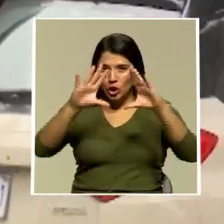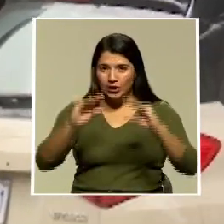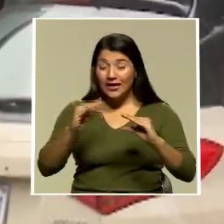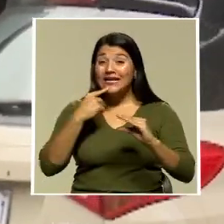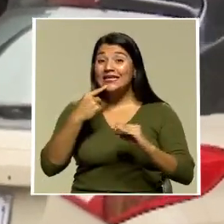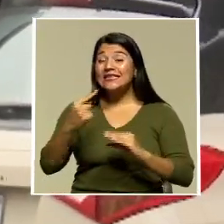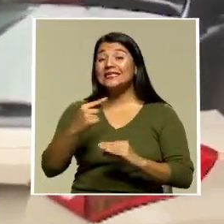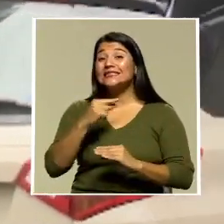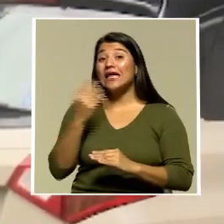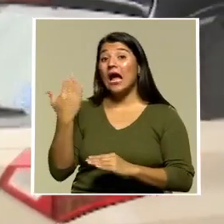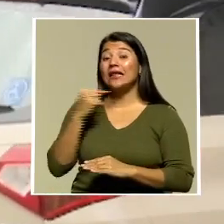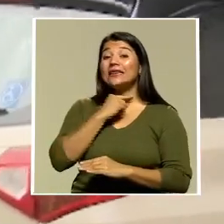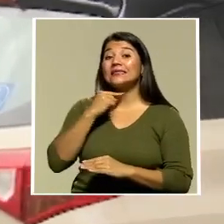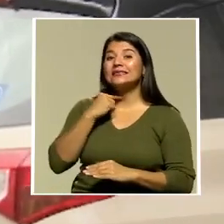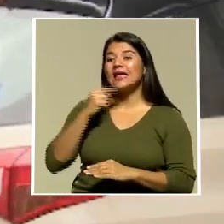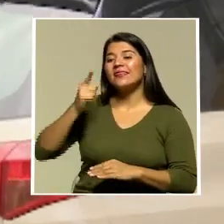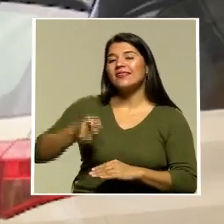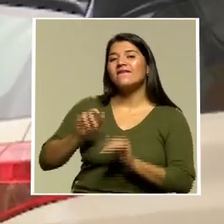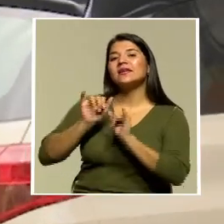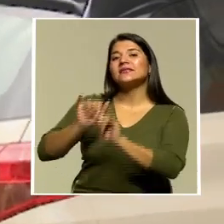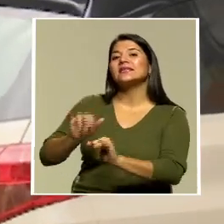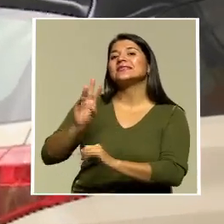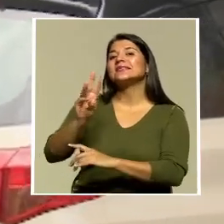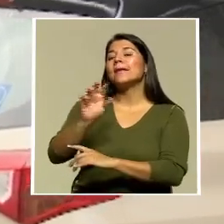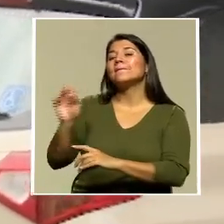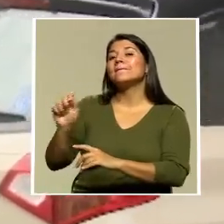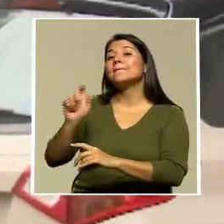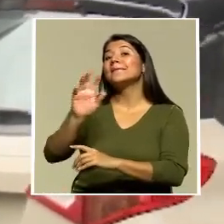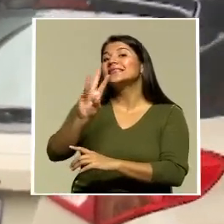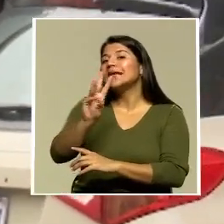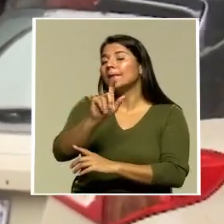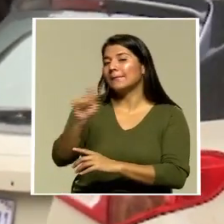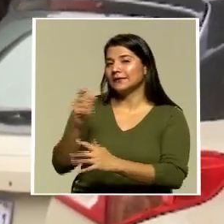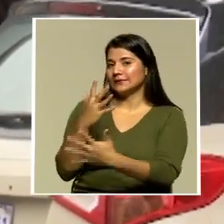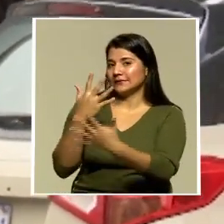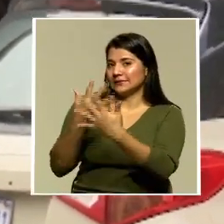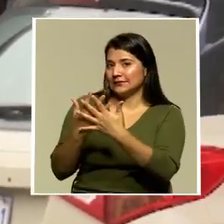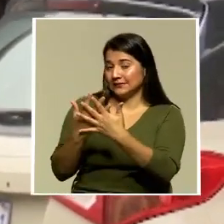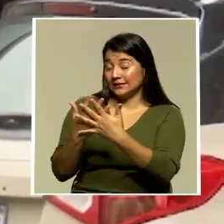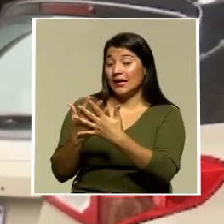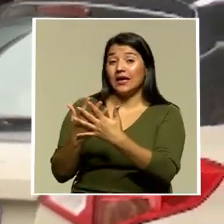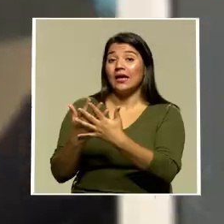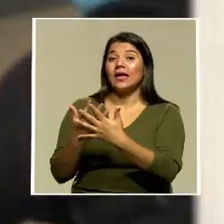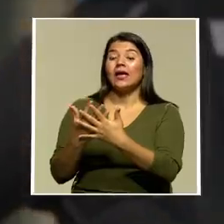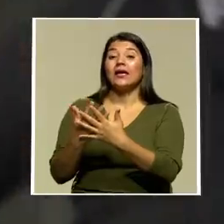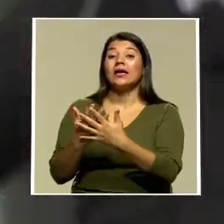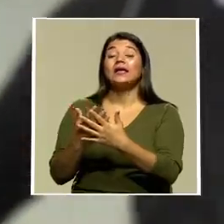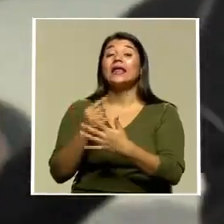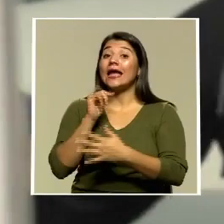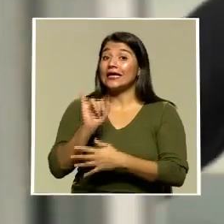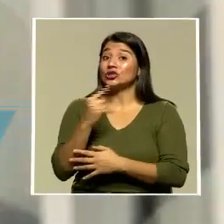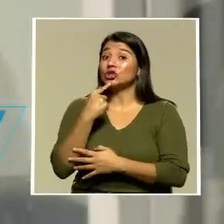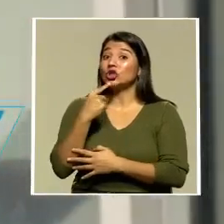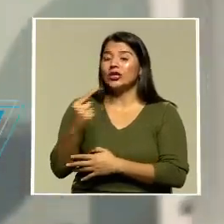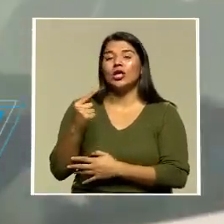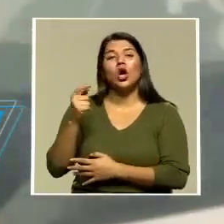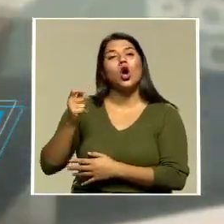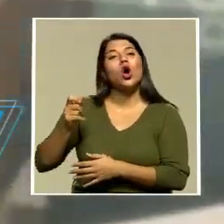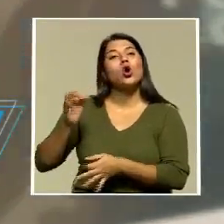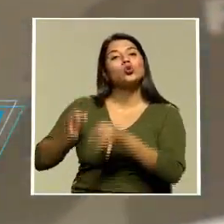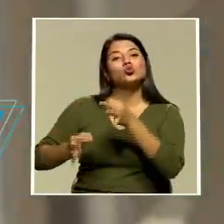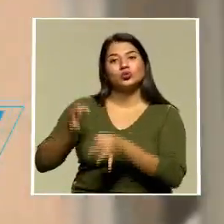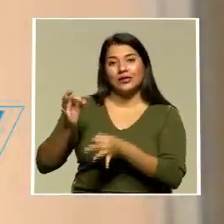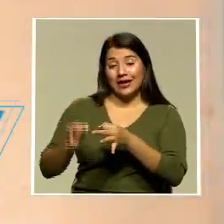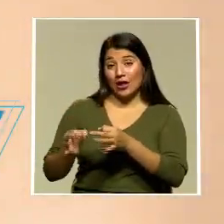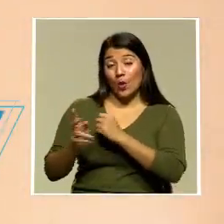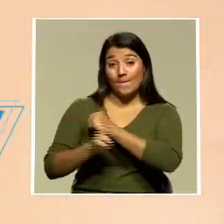Víquez Lizano deberá descontar 6 meses de prisión preventiva en un centro penitenciario nacional. Así lo resolvió el Juzgado Penal de Desamparados esta